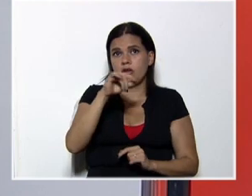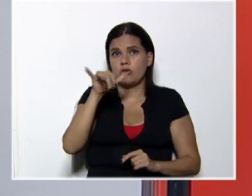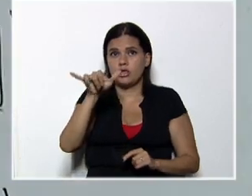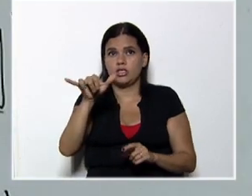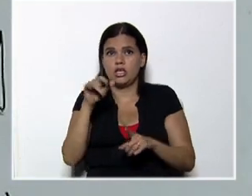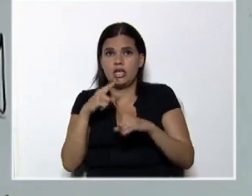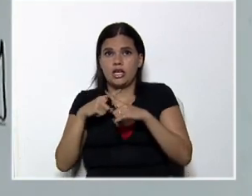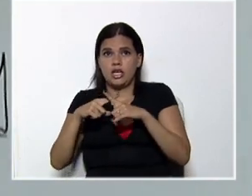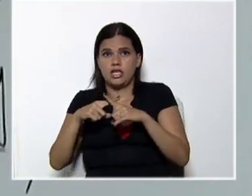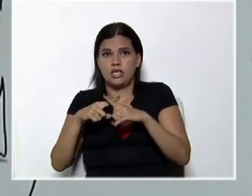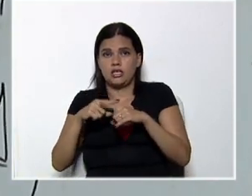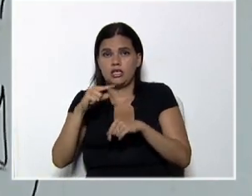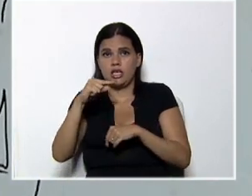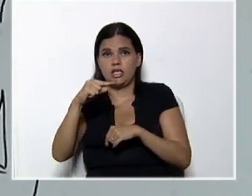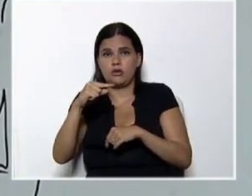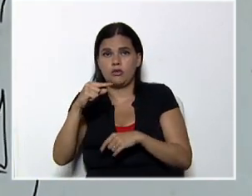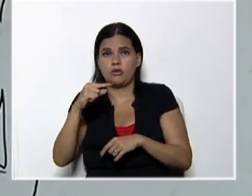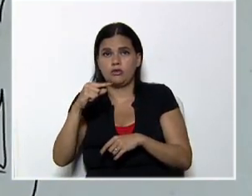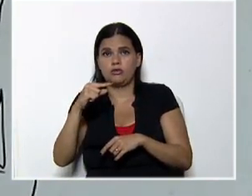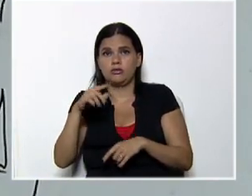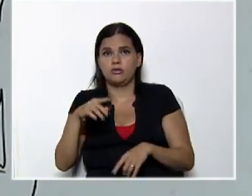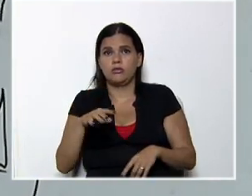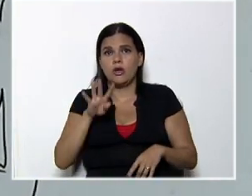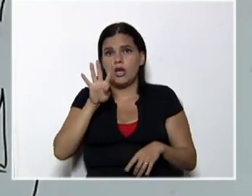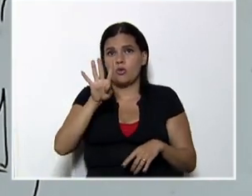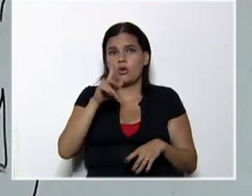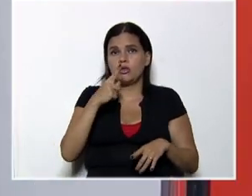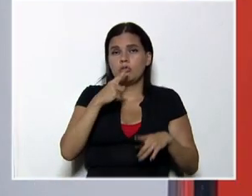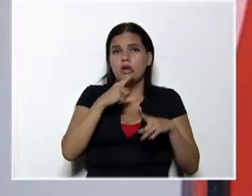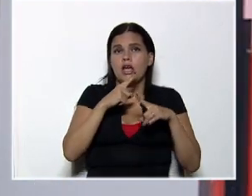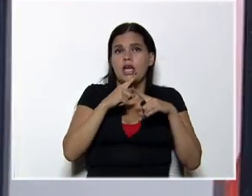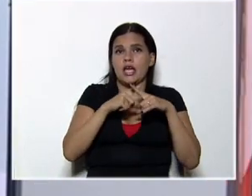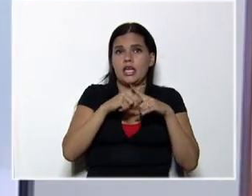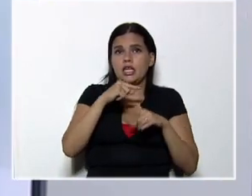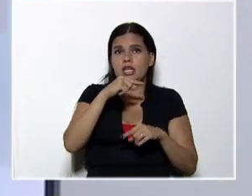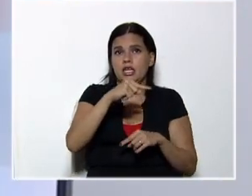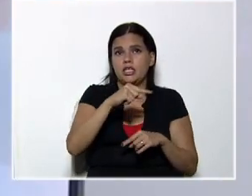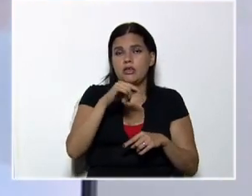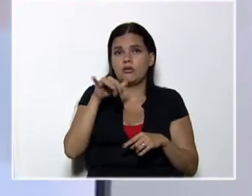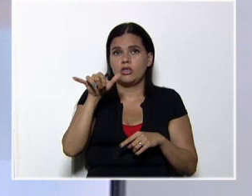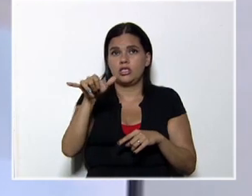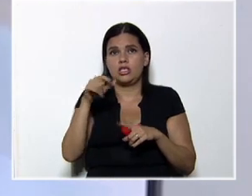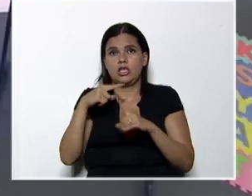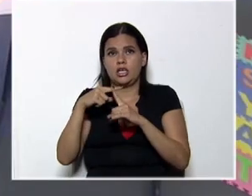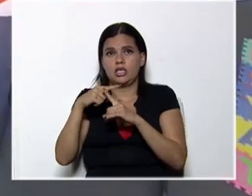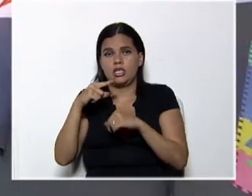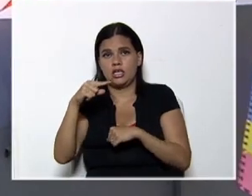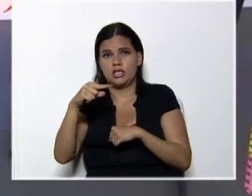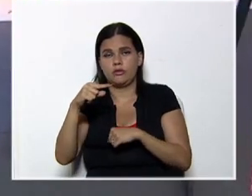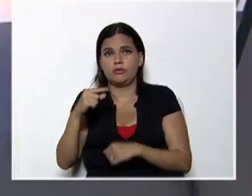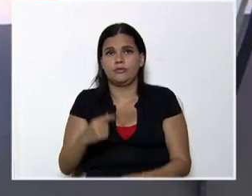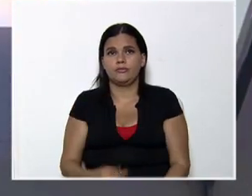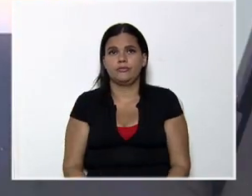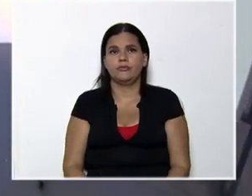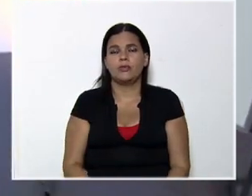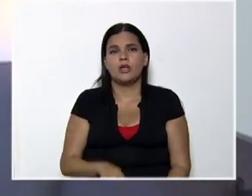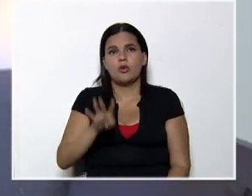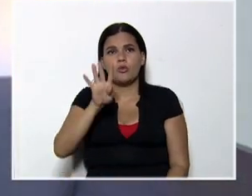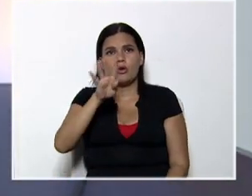tenemos X positivo y Y negativo. Pasemos ahora con el referente teórico práctico de cuarto